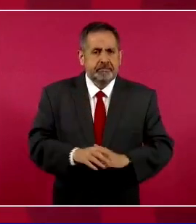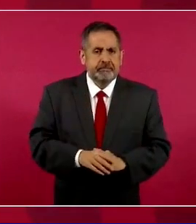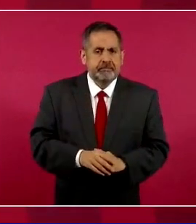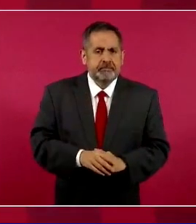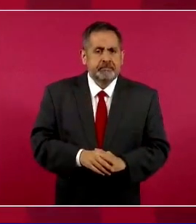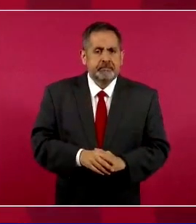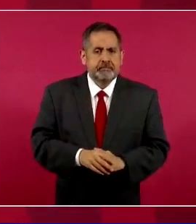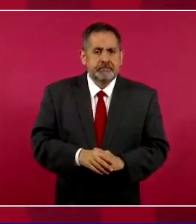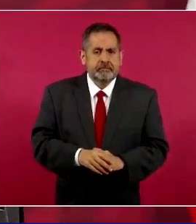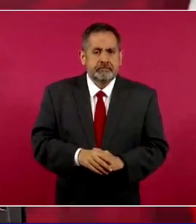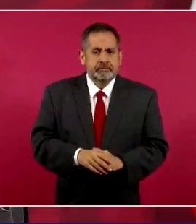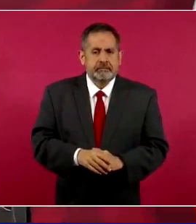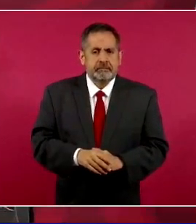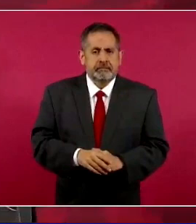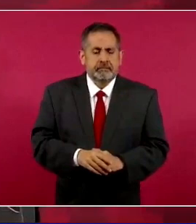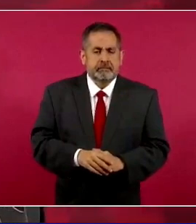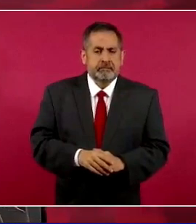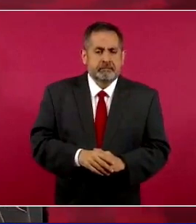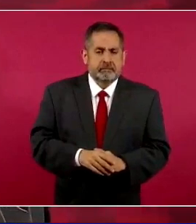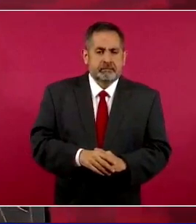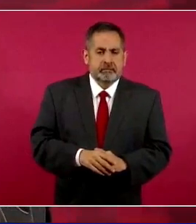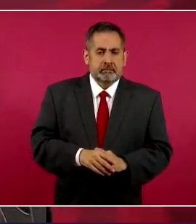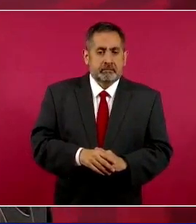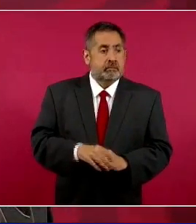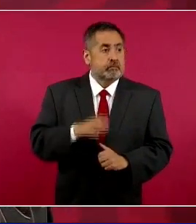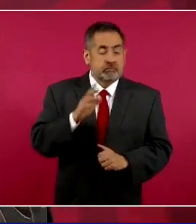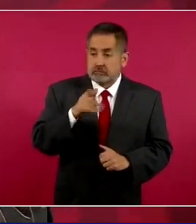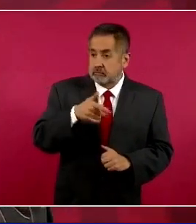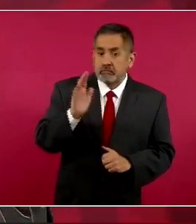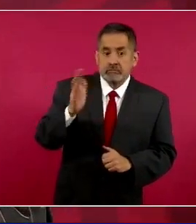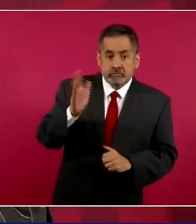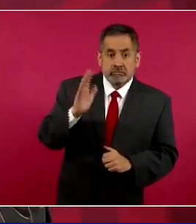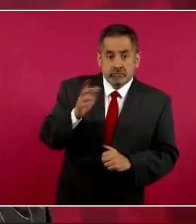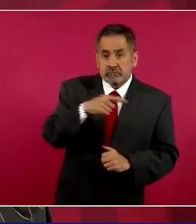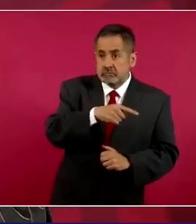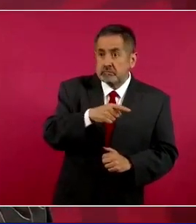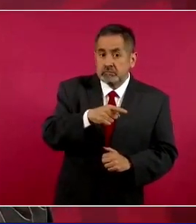Y ya se restableció, de hecho, la cuenta. Y ya le dieron